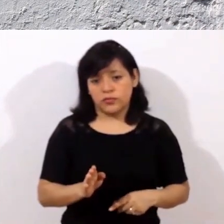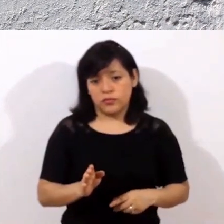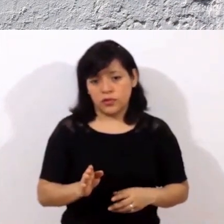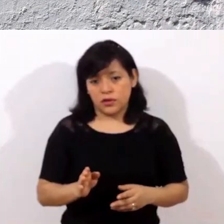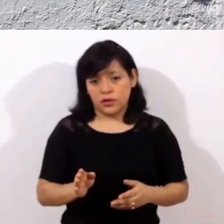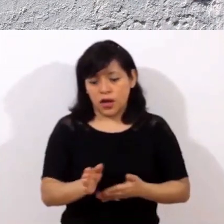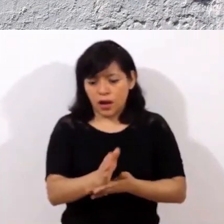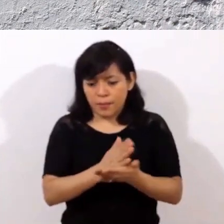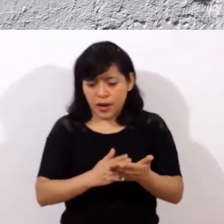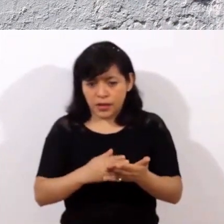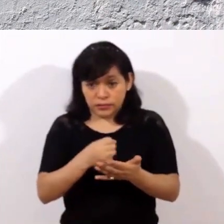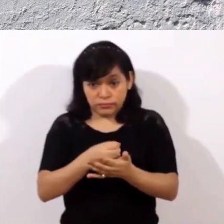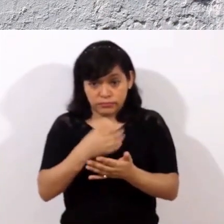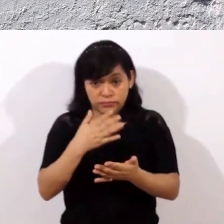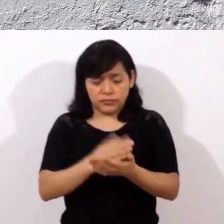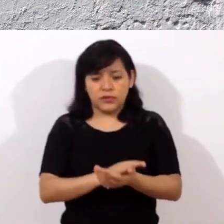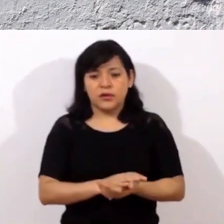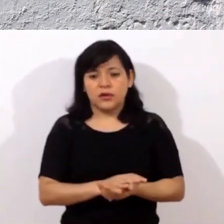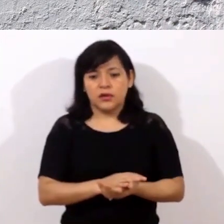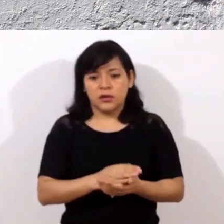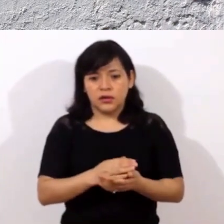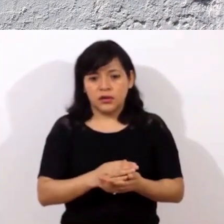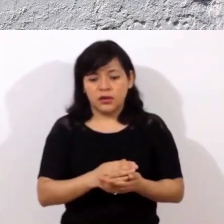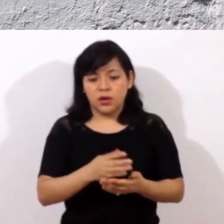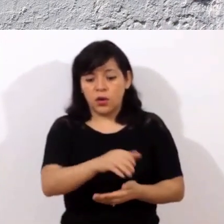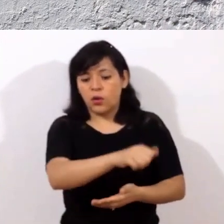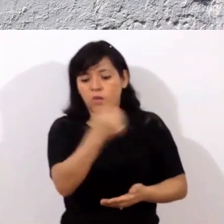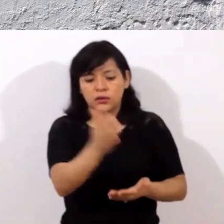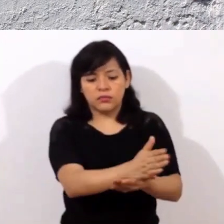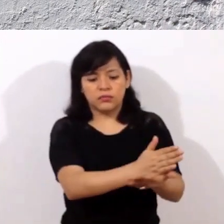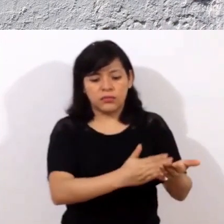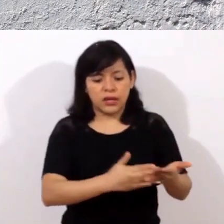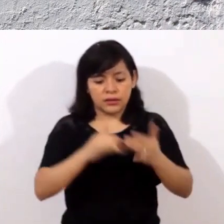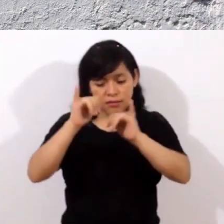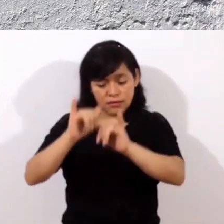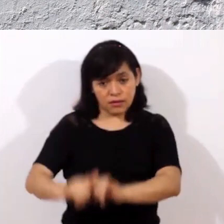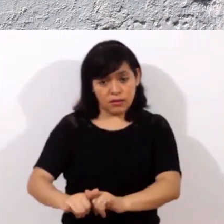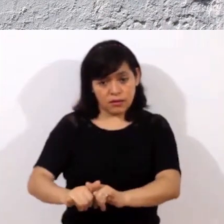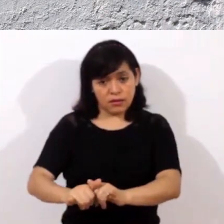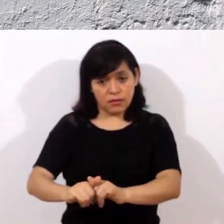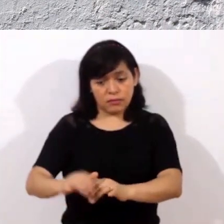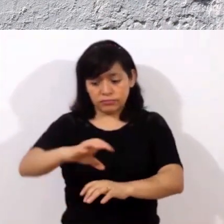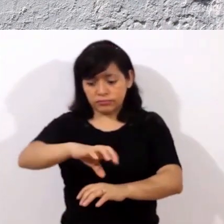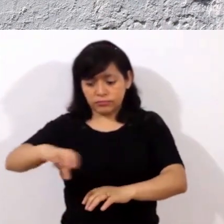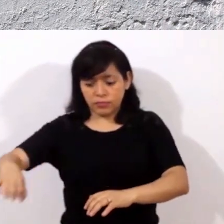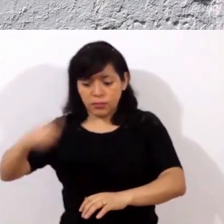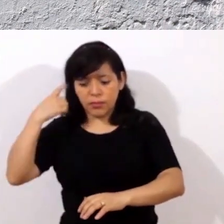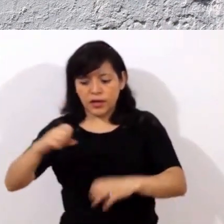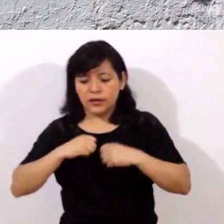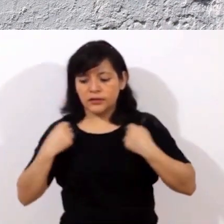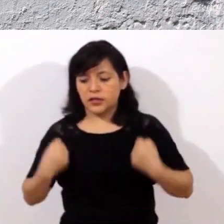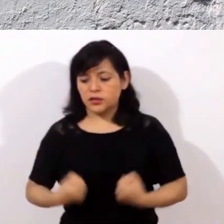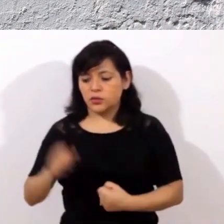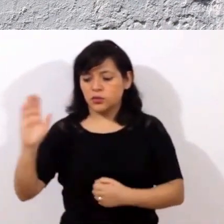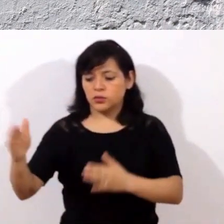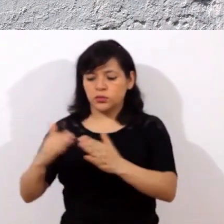eso subía como un olor fragante hacia el cielo. Otra parte quedaba para el sacerdote, su casa, su familia, así que una